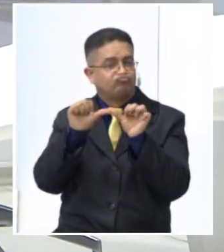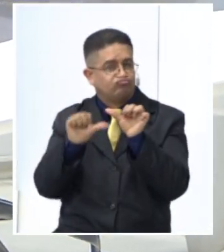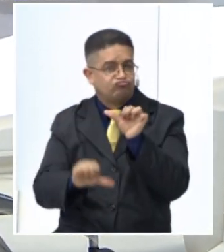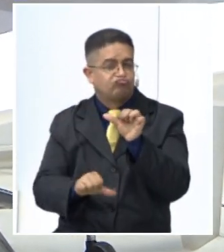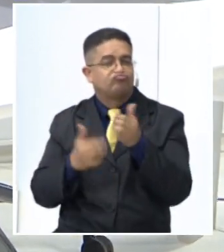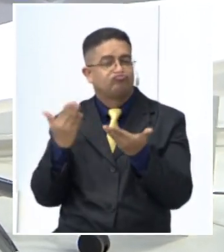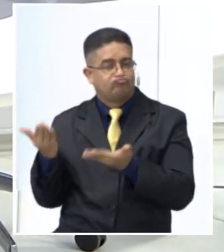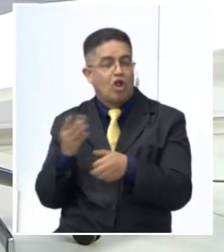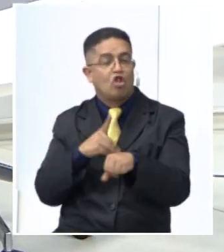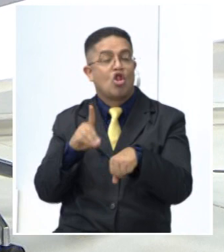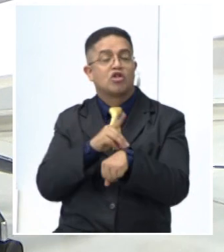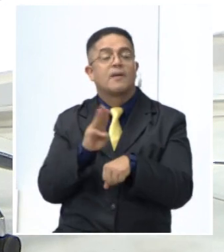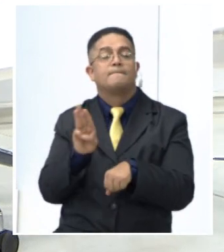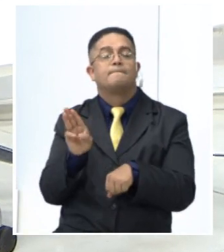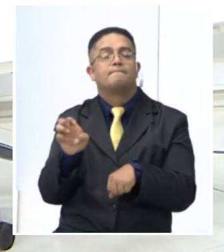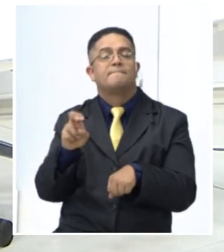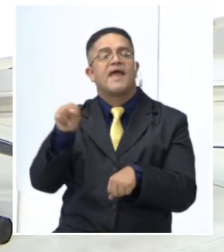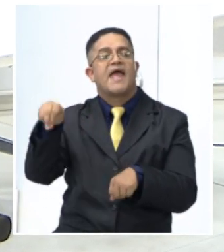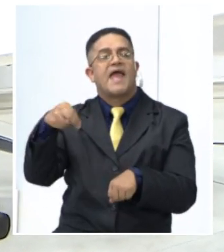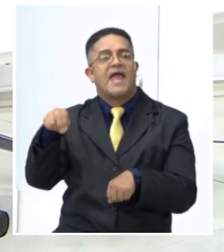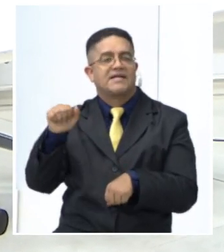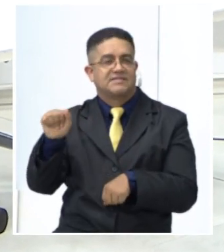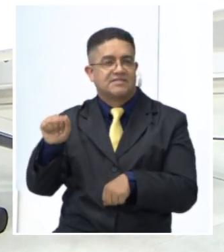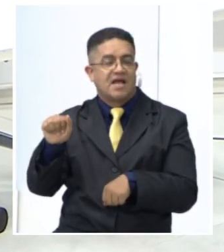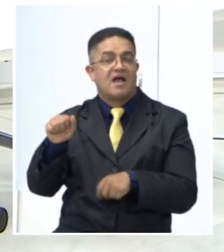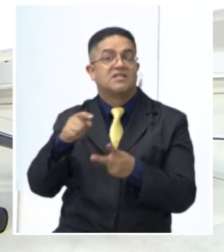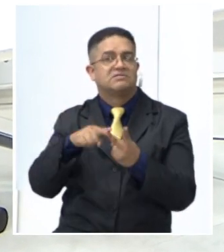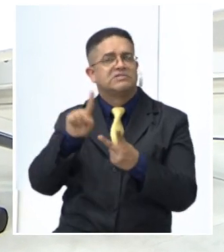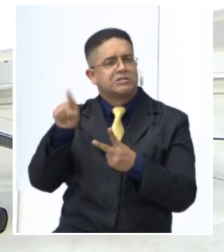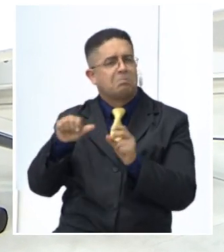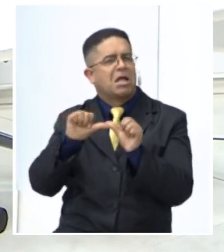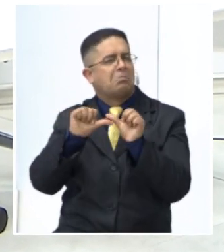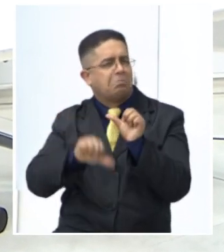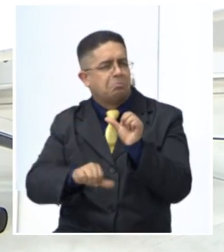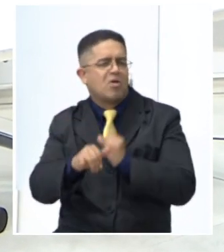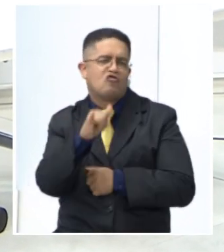Peña Prato, médico otorrinolaringólogo. Continuaremos descubriendo